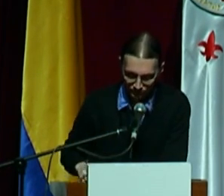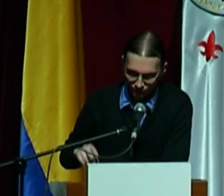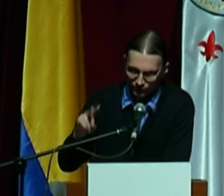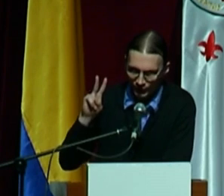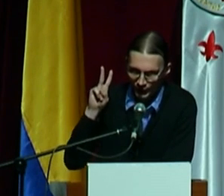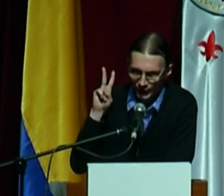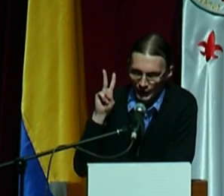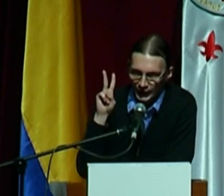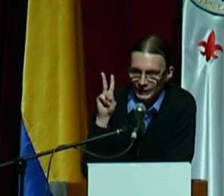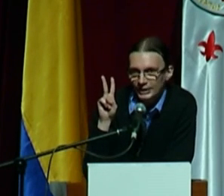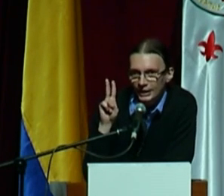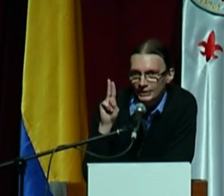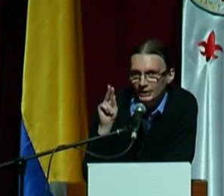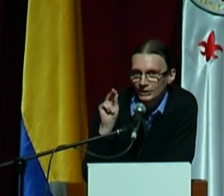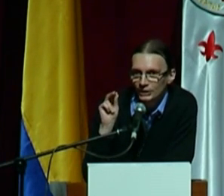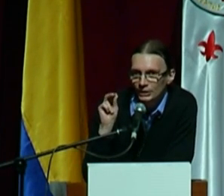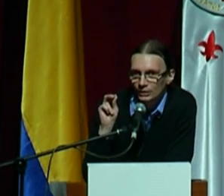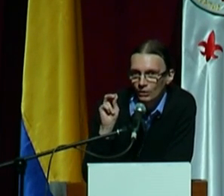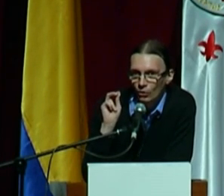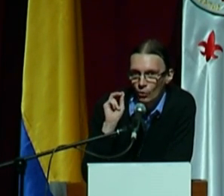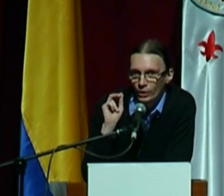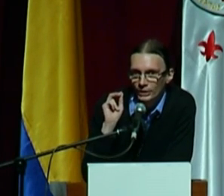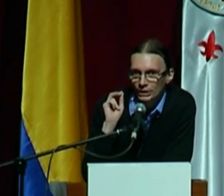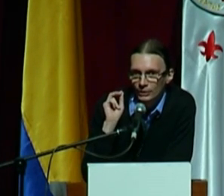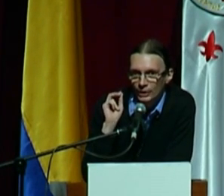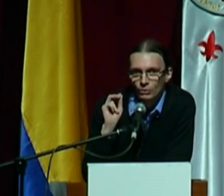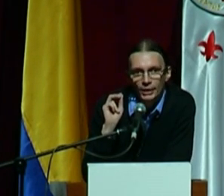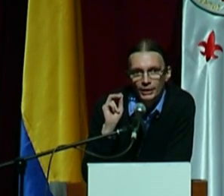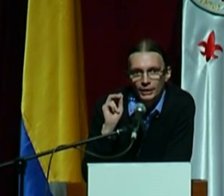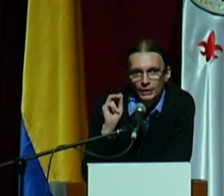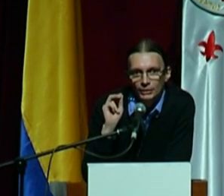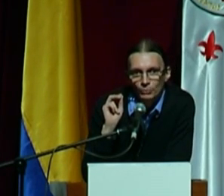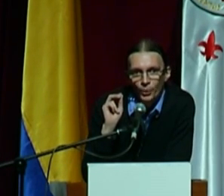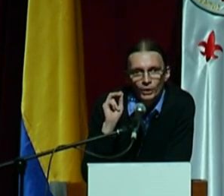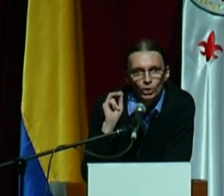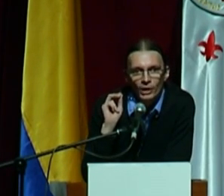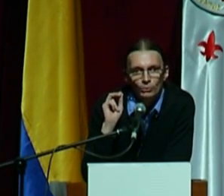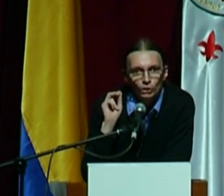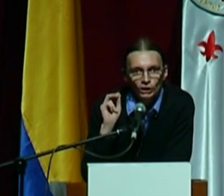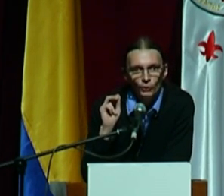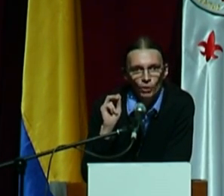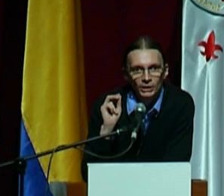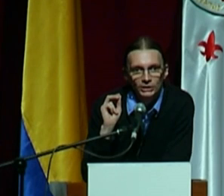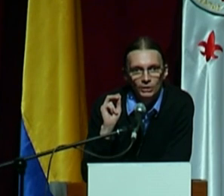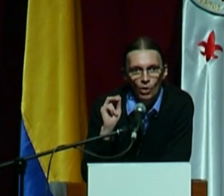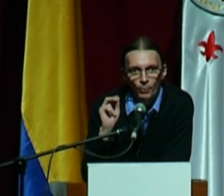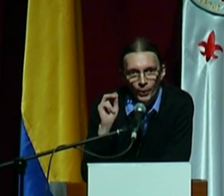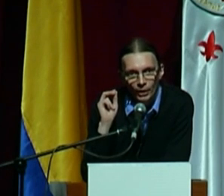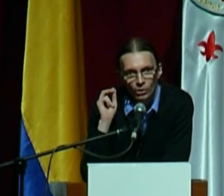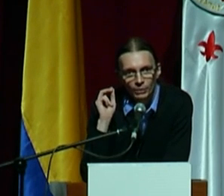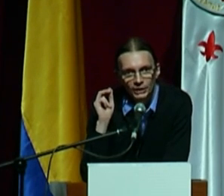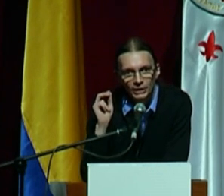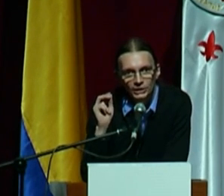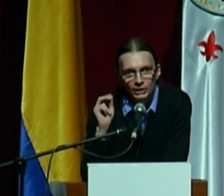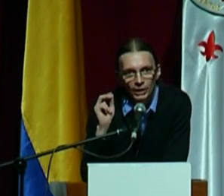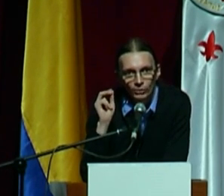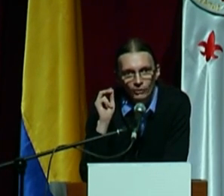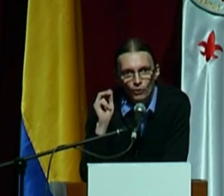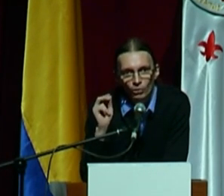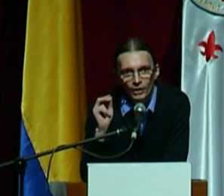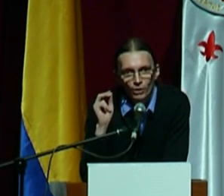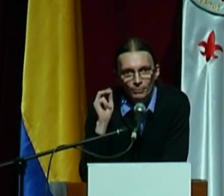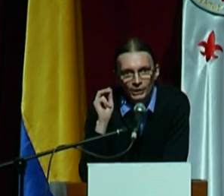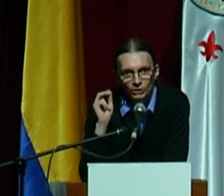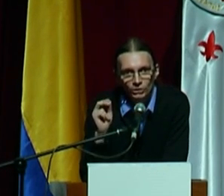específicos. Al ser la ciencia una actividad humana, puede tomar muchas formas o puede convertirse en